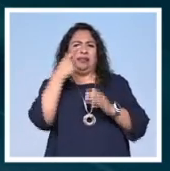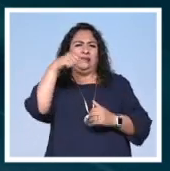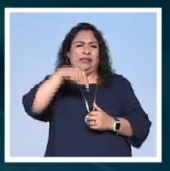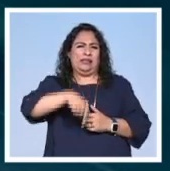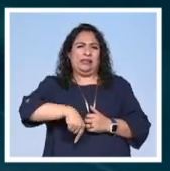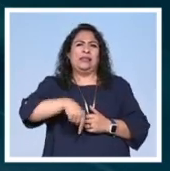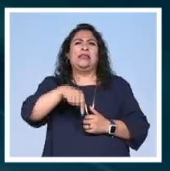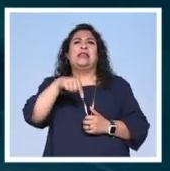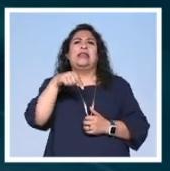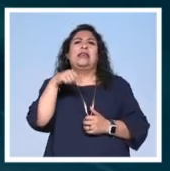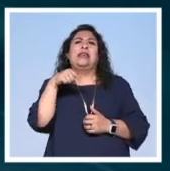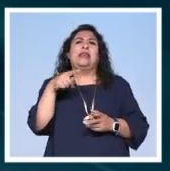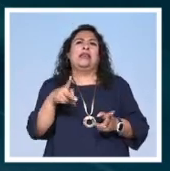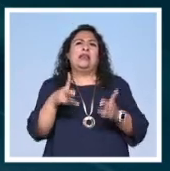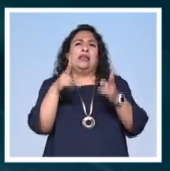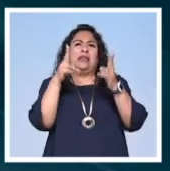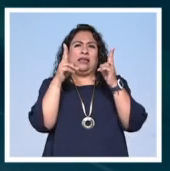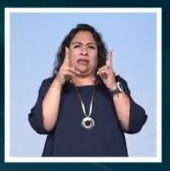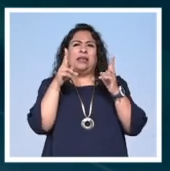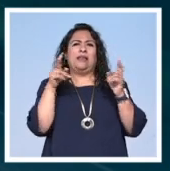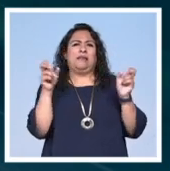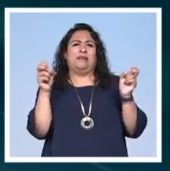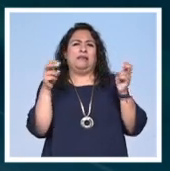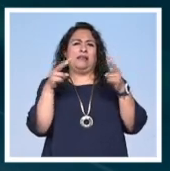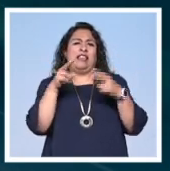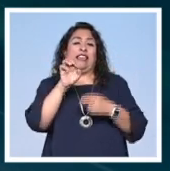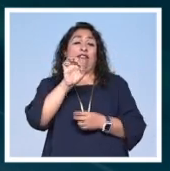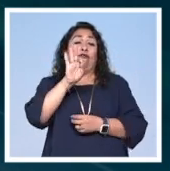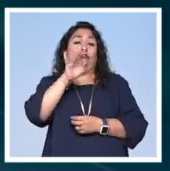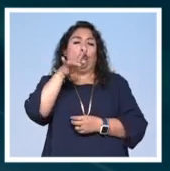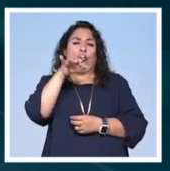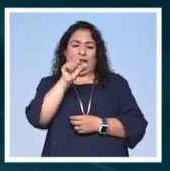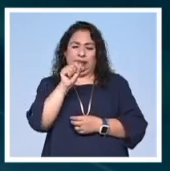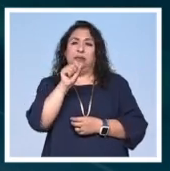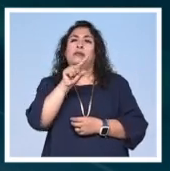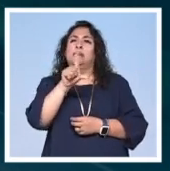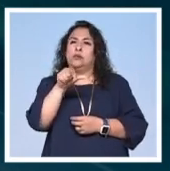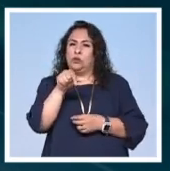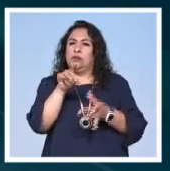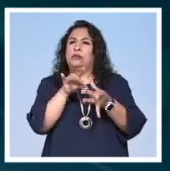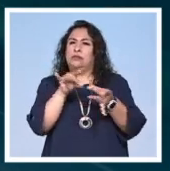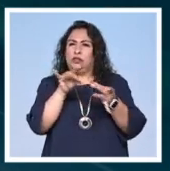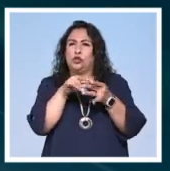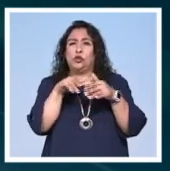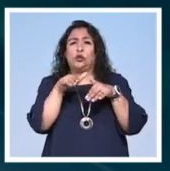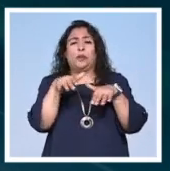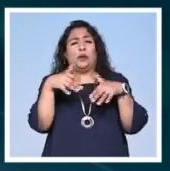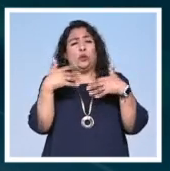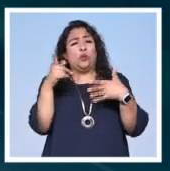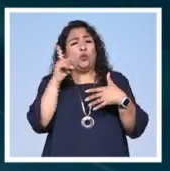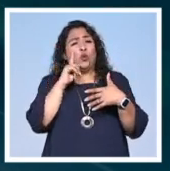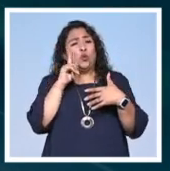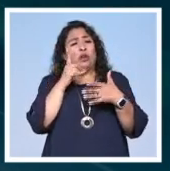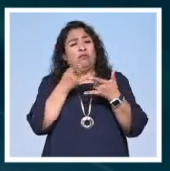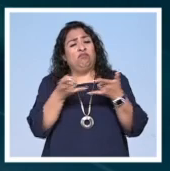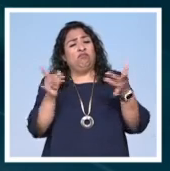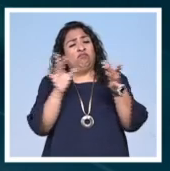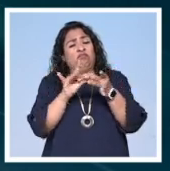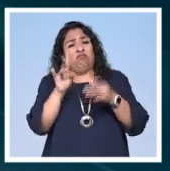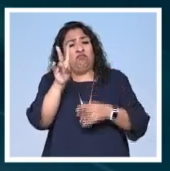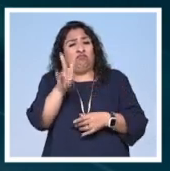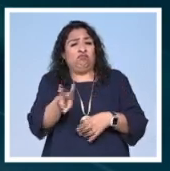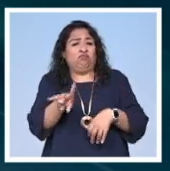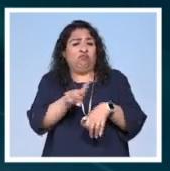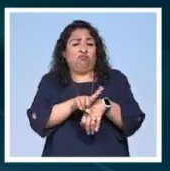Pacheco dentro de nuestro segmento enfoques así que bueno pues Seguiremos platicando de esta enorme cronista de la realidad